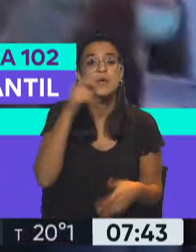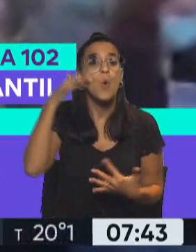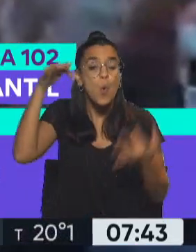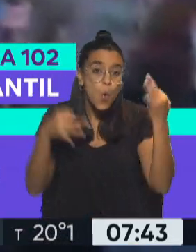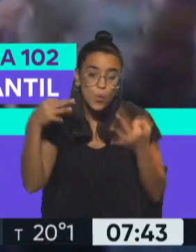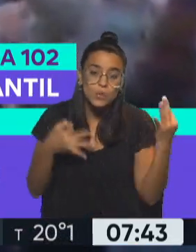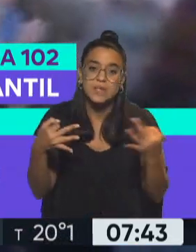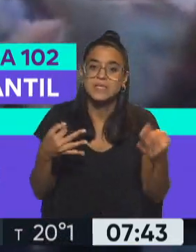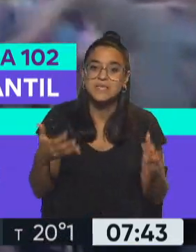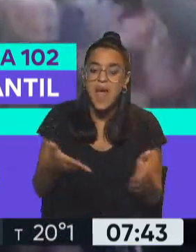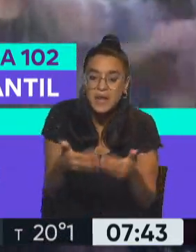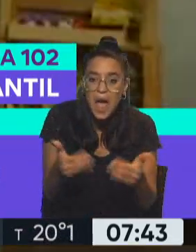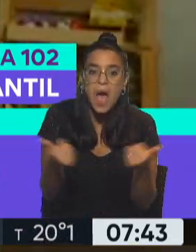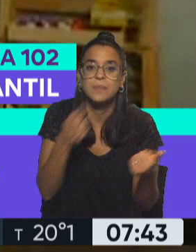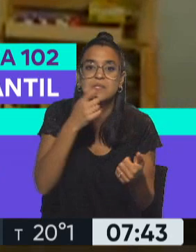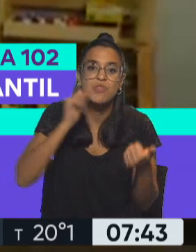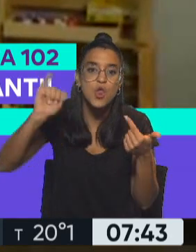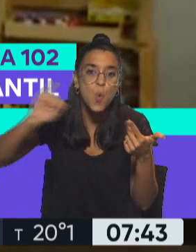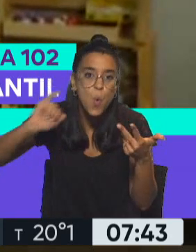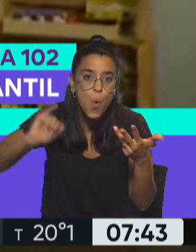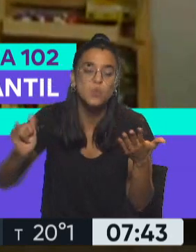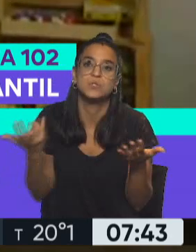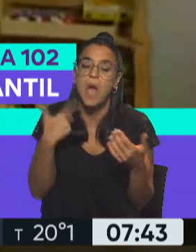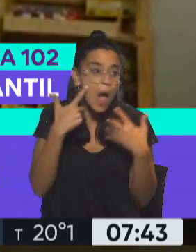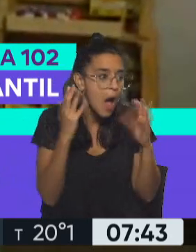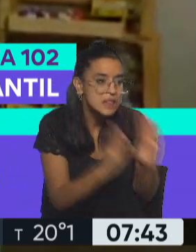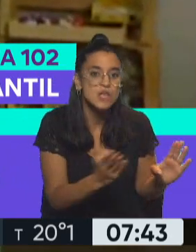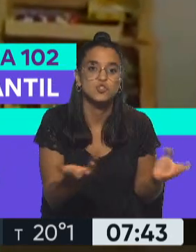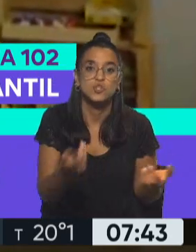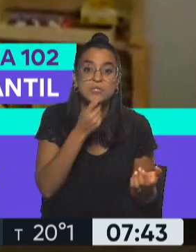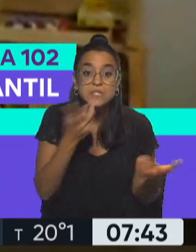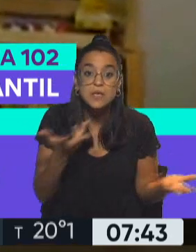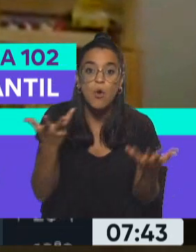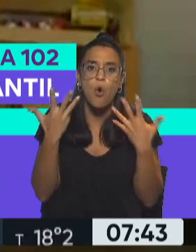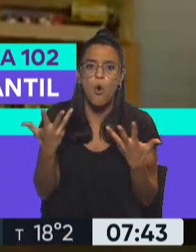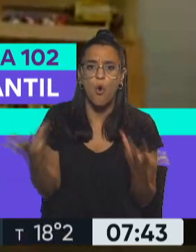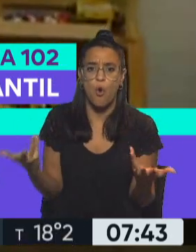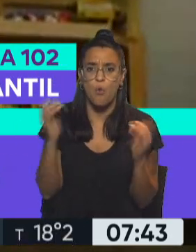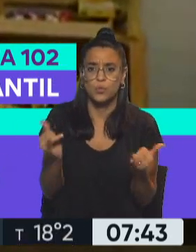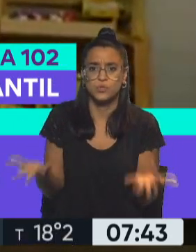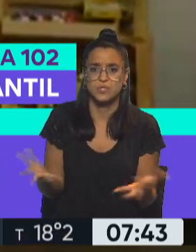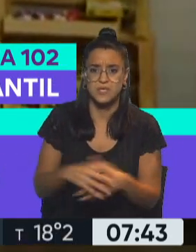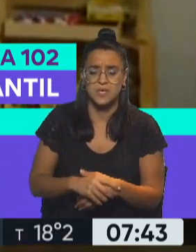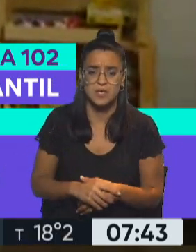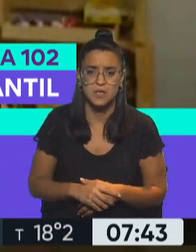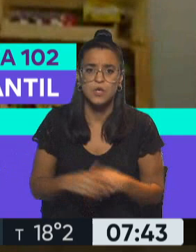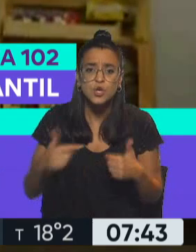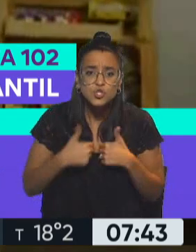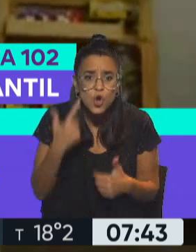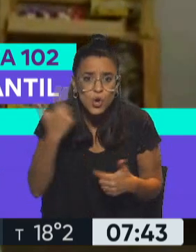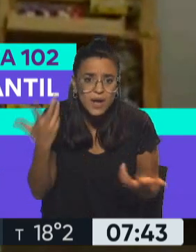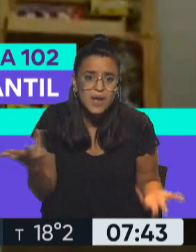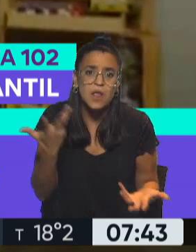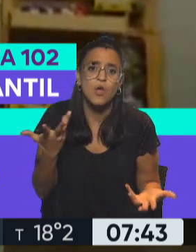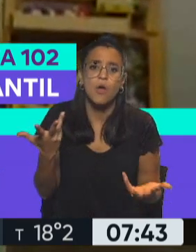hubiera actuado, si hubieran hecho caso a las denuncias, y si se hubiera llevado, obviamente que sí. Que yo creo que